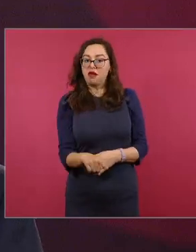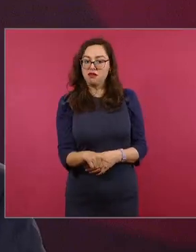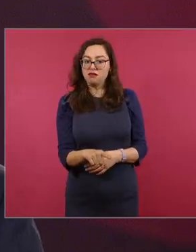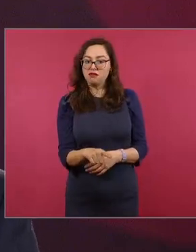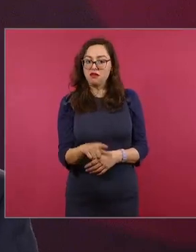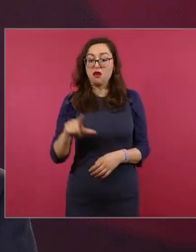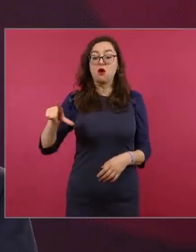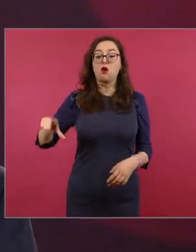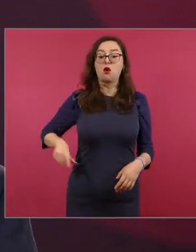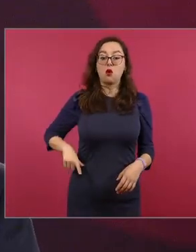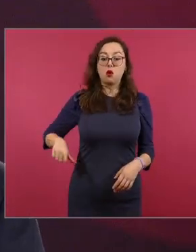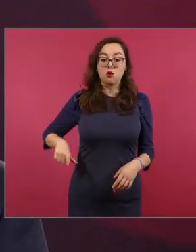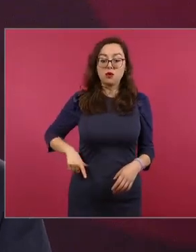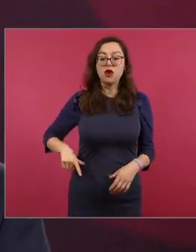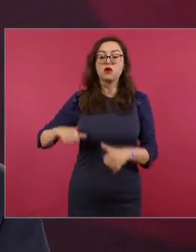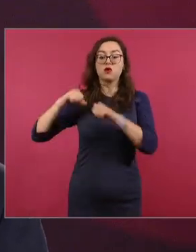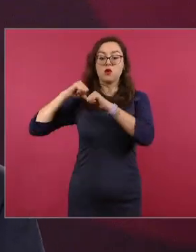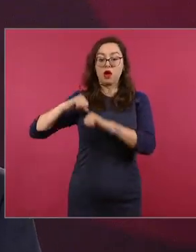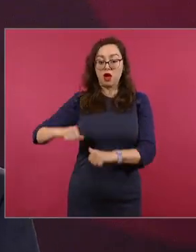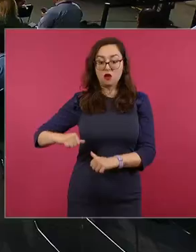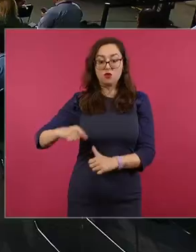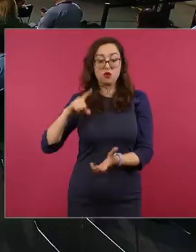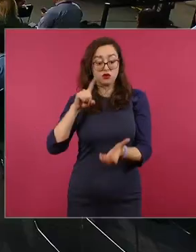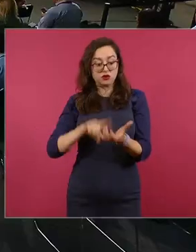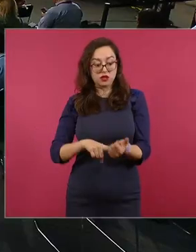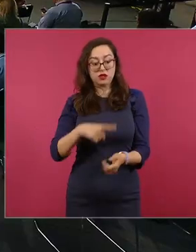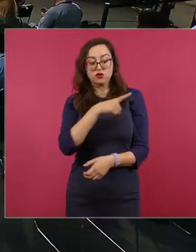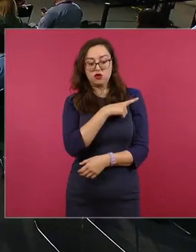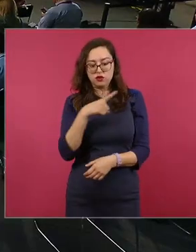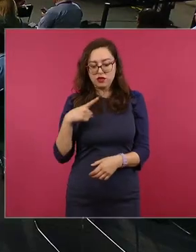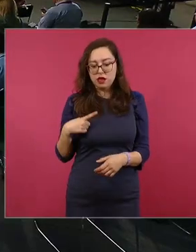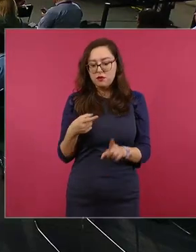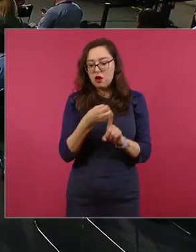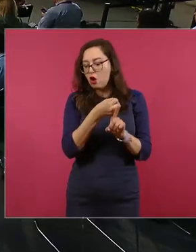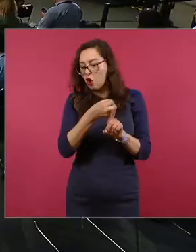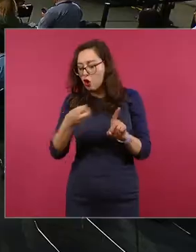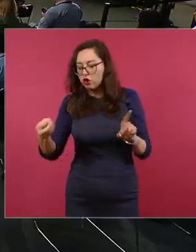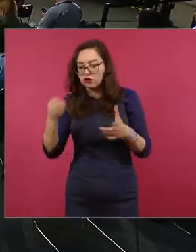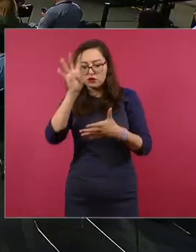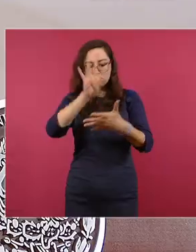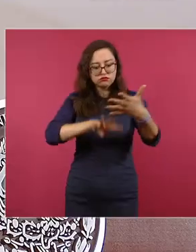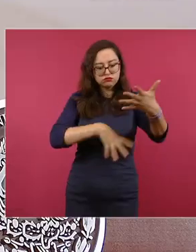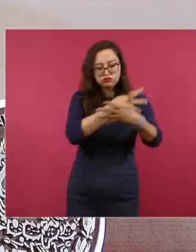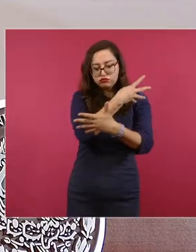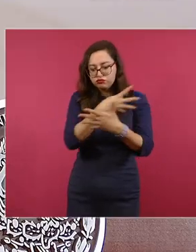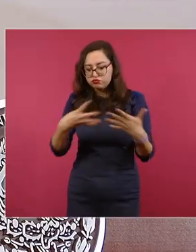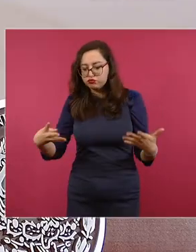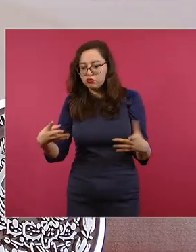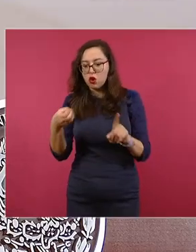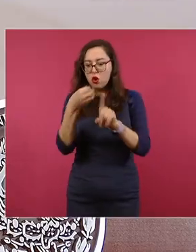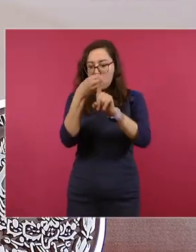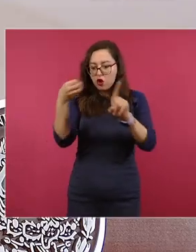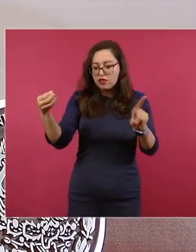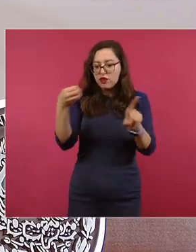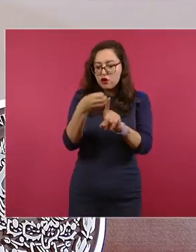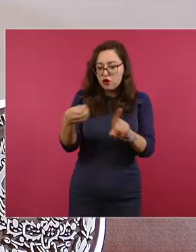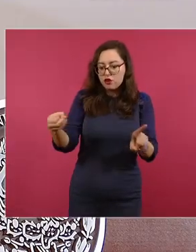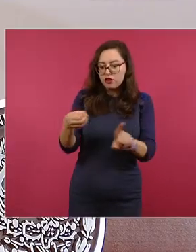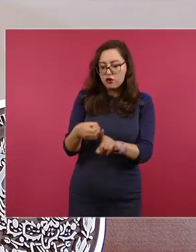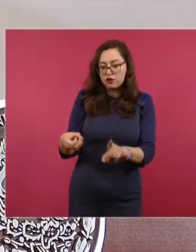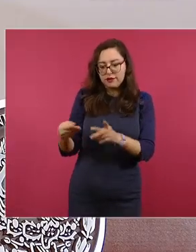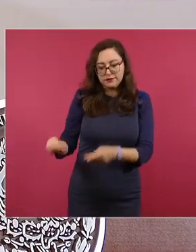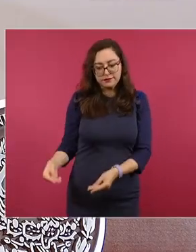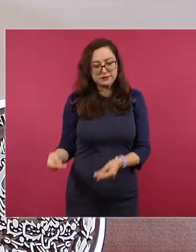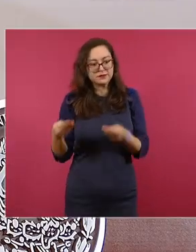los horarios es la autoridad. Esto es el Comité de Operaciones y Horarios de la Administración del Aeropuerto,